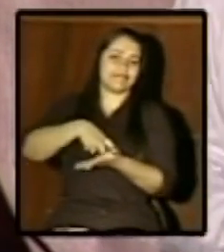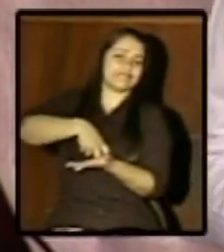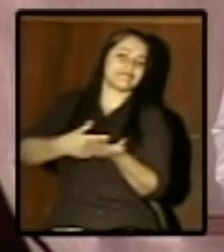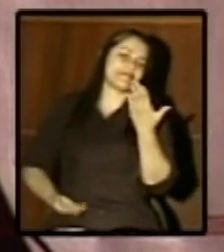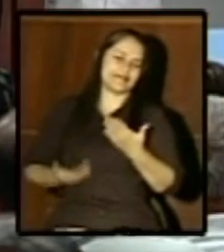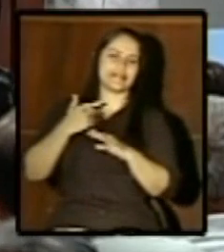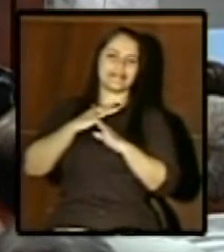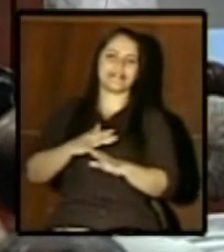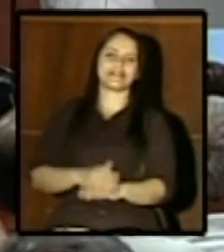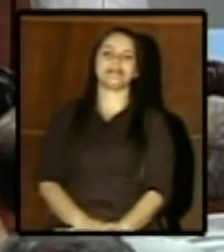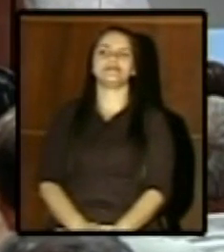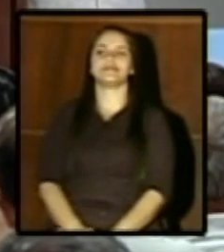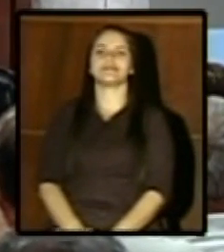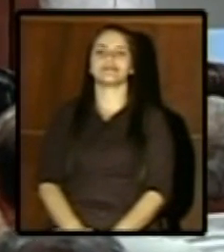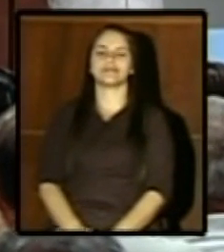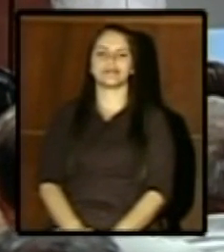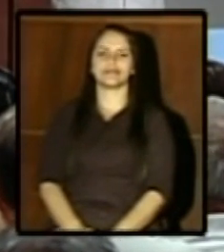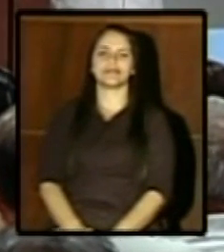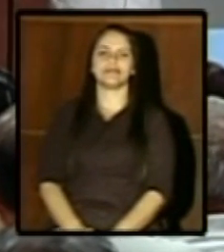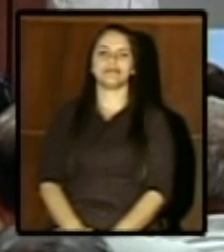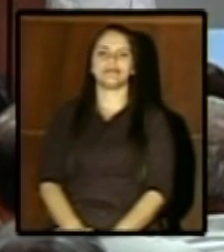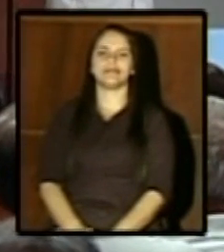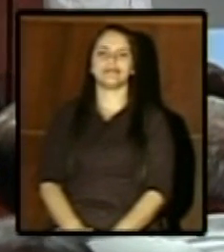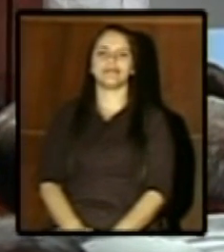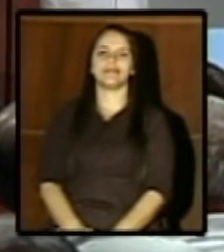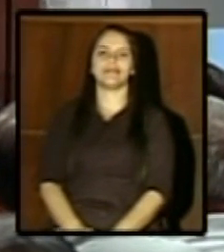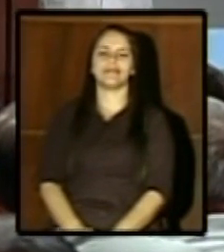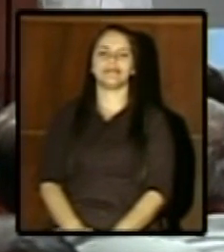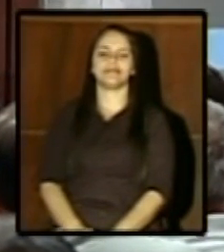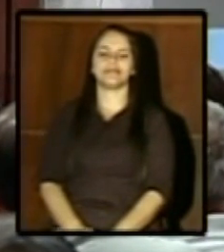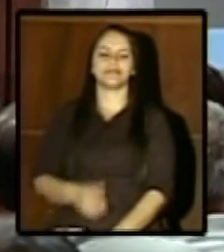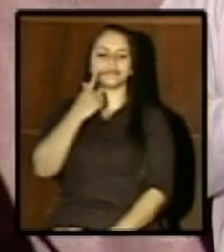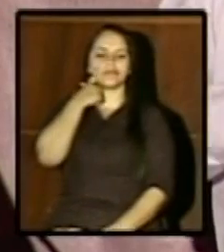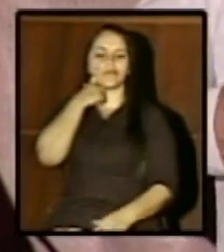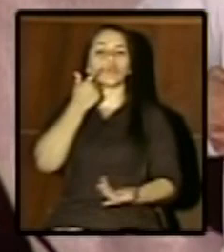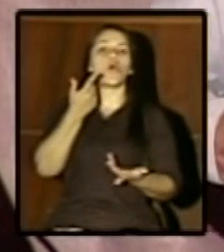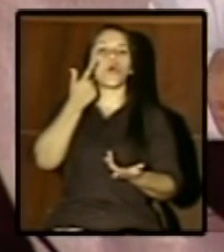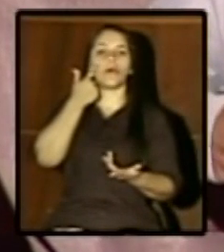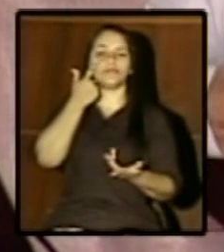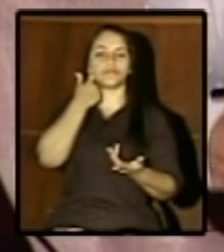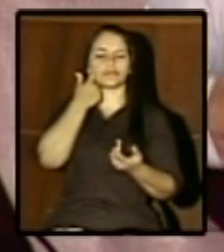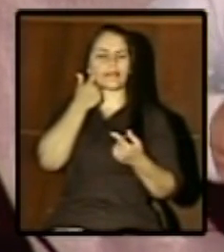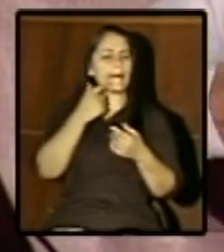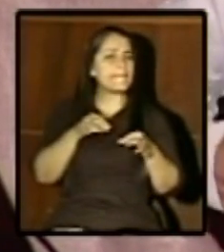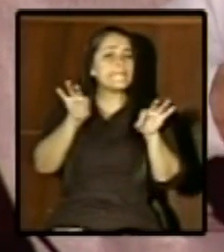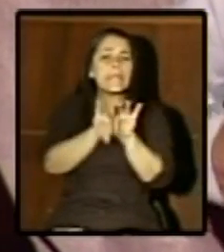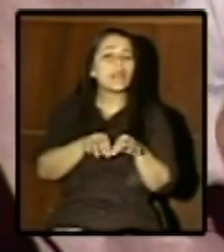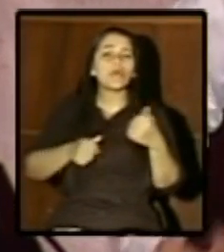no creo pues que hayan tenido ningún problema. Es otra de las cosas que debemos evitar. ¿Listo?